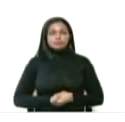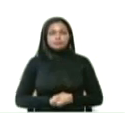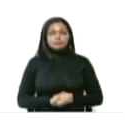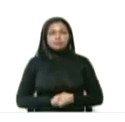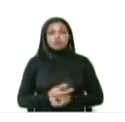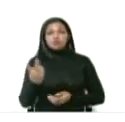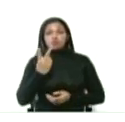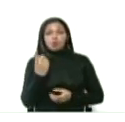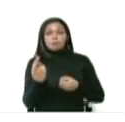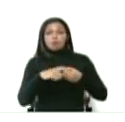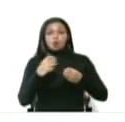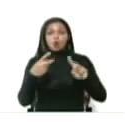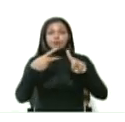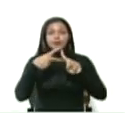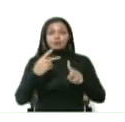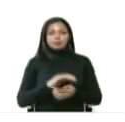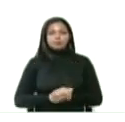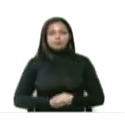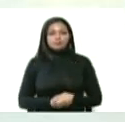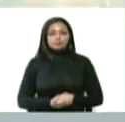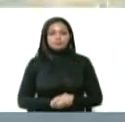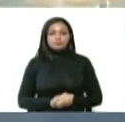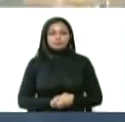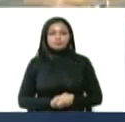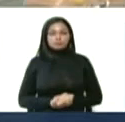2 en hoteles.